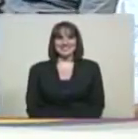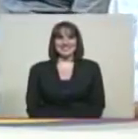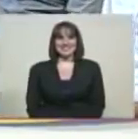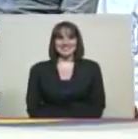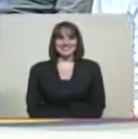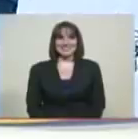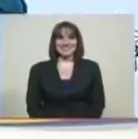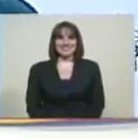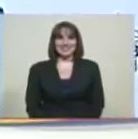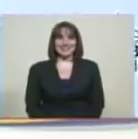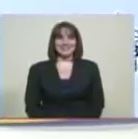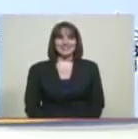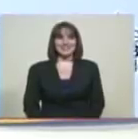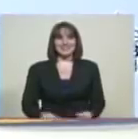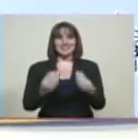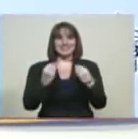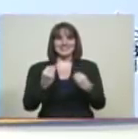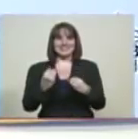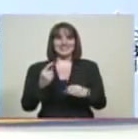cuento con ustedes